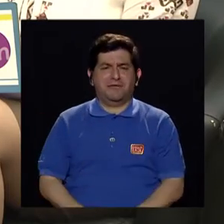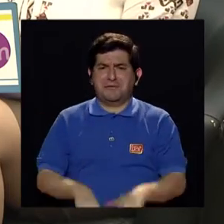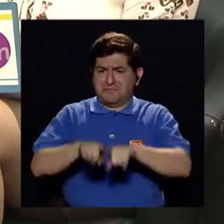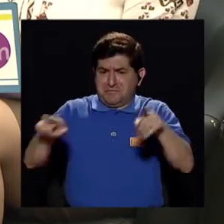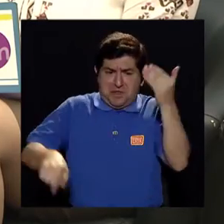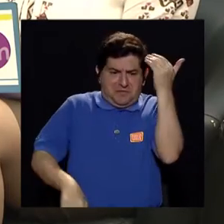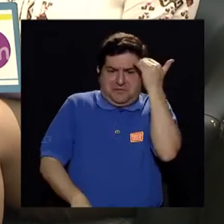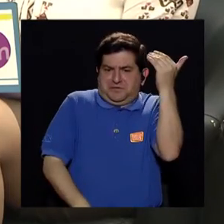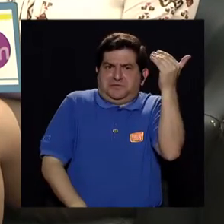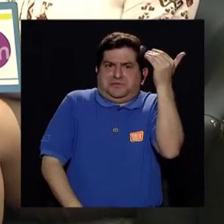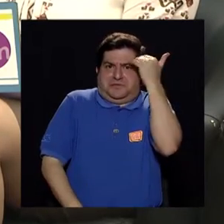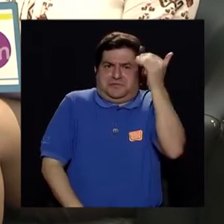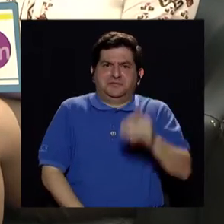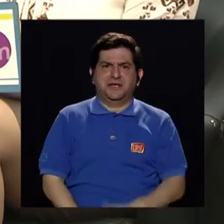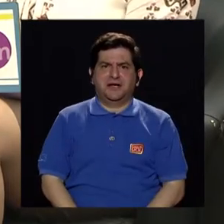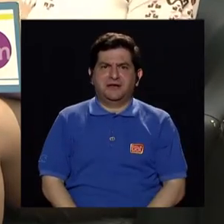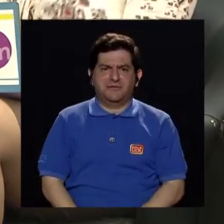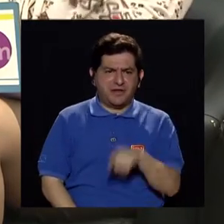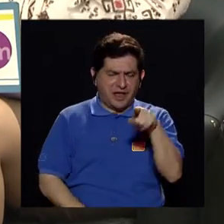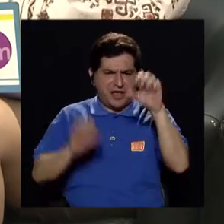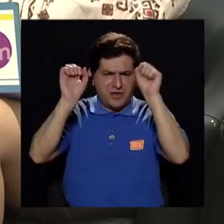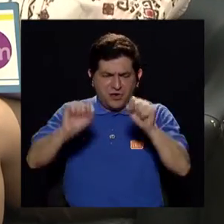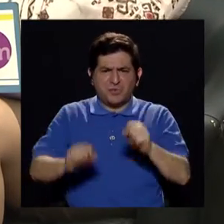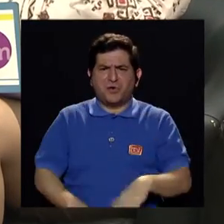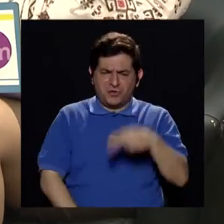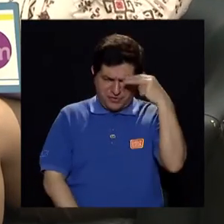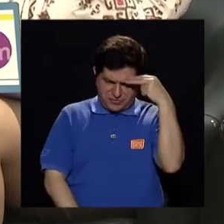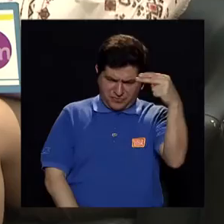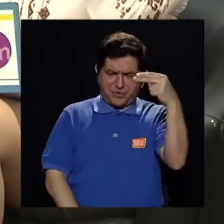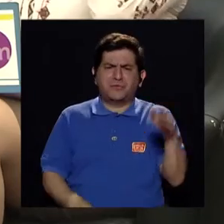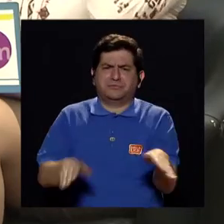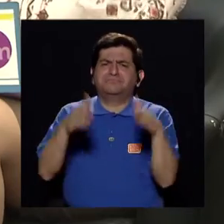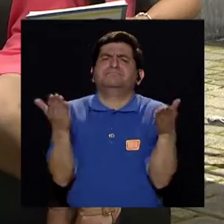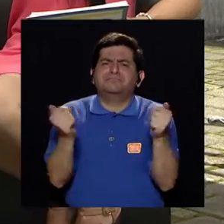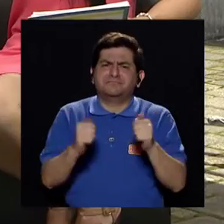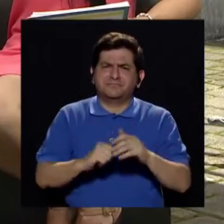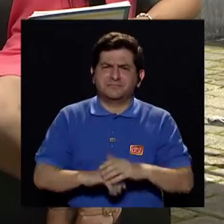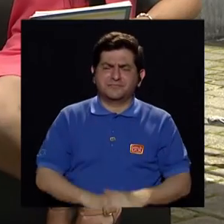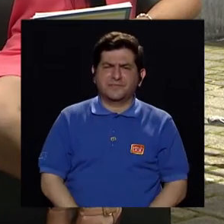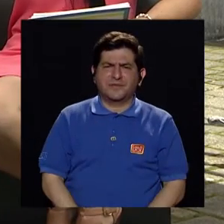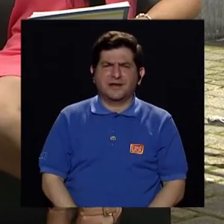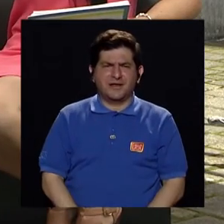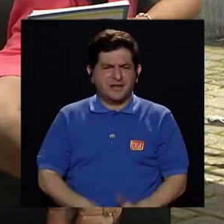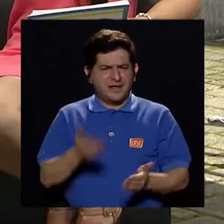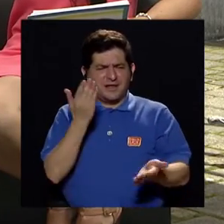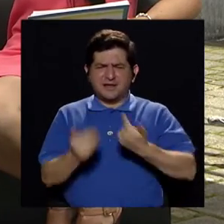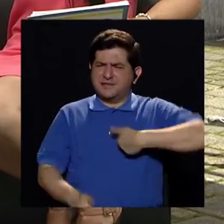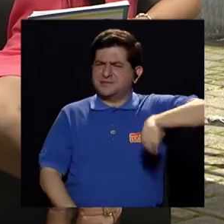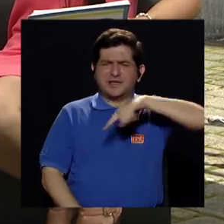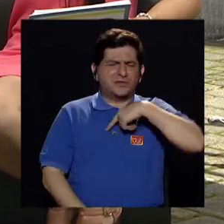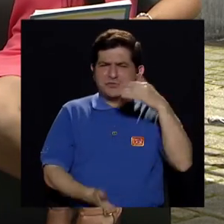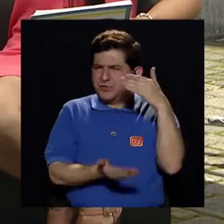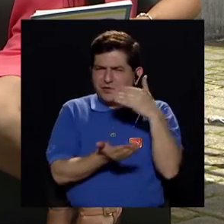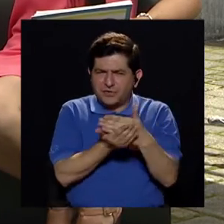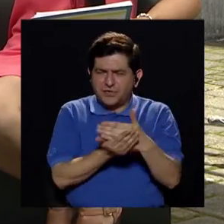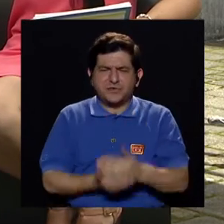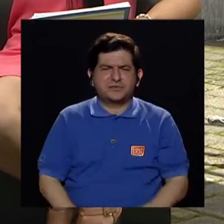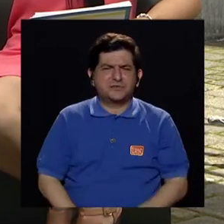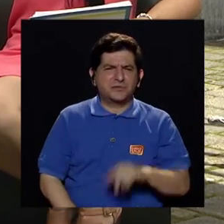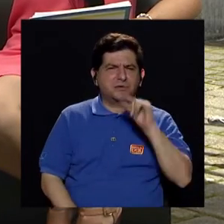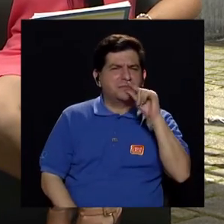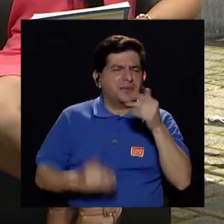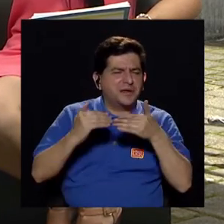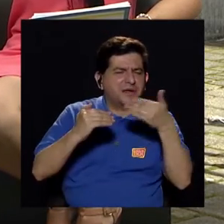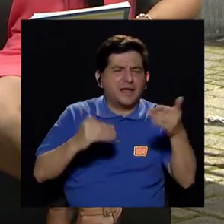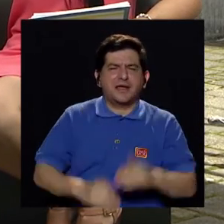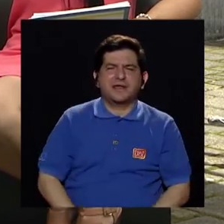tampoco sabemos cómo honrarlas, ¿verdad? Ahora bien, tal vez sea que no nos detenemos a esos pequeños detalles,